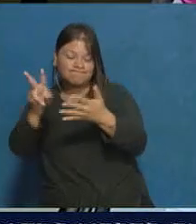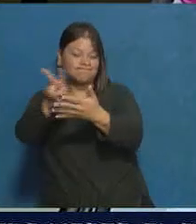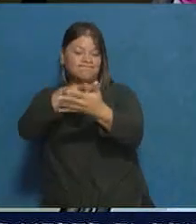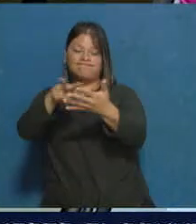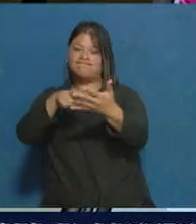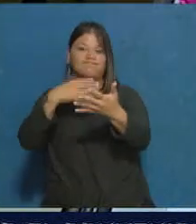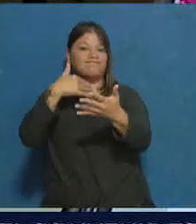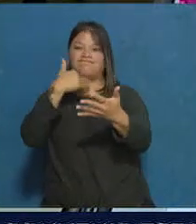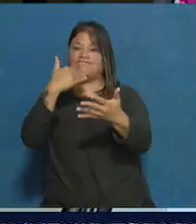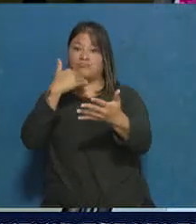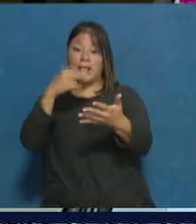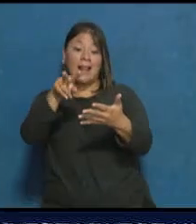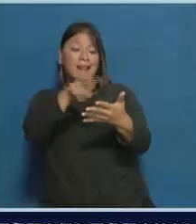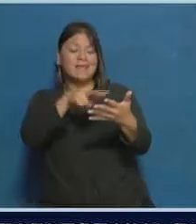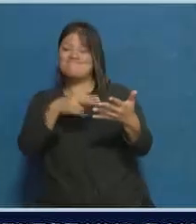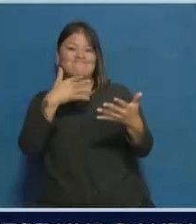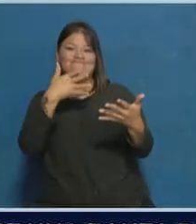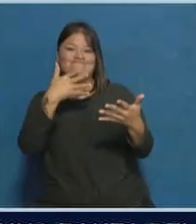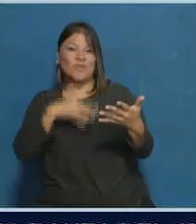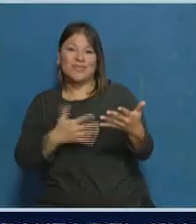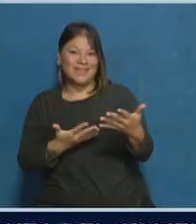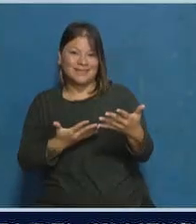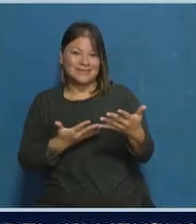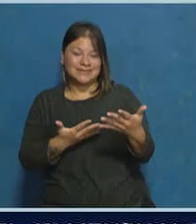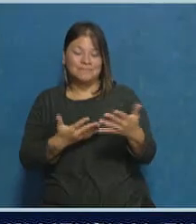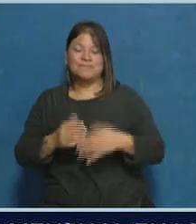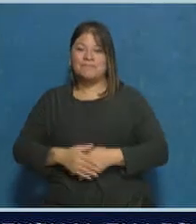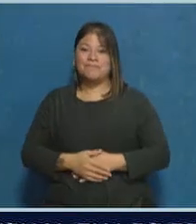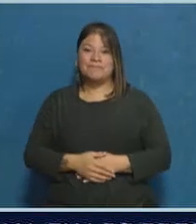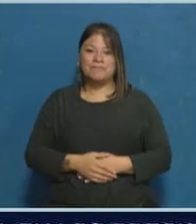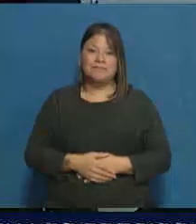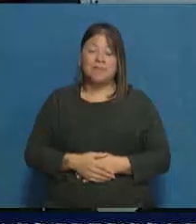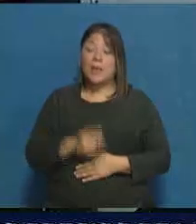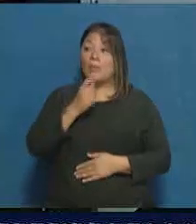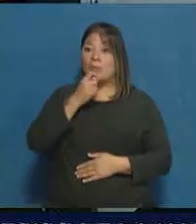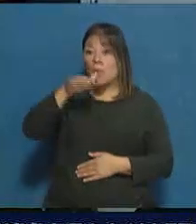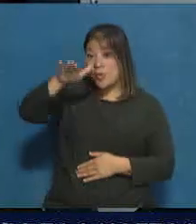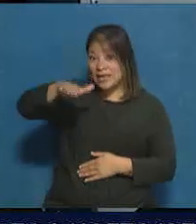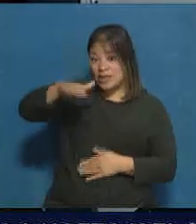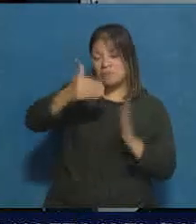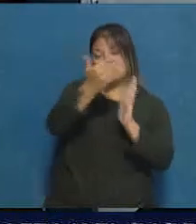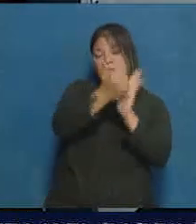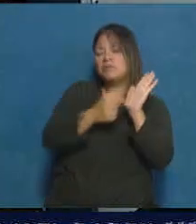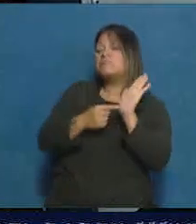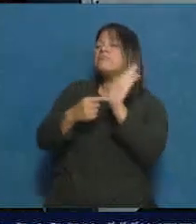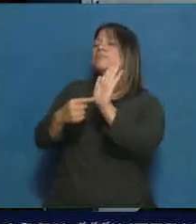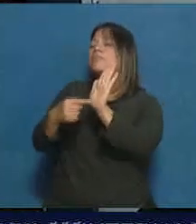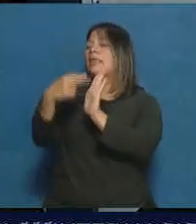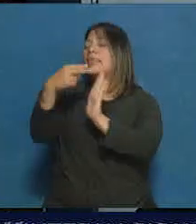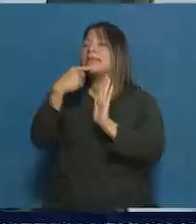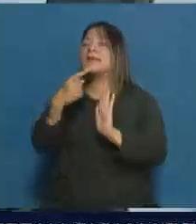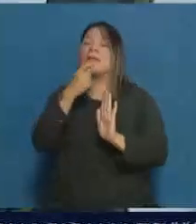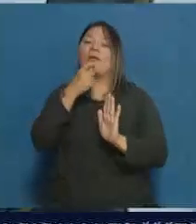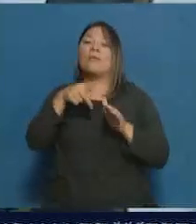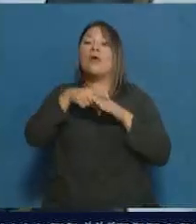no comprenden lo que lee. Para decirlo burdamente, si a un niño se le da un texto en el cual dice el caballo